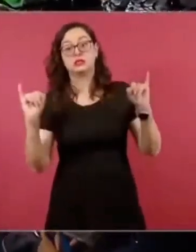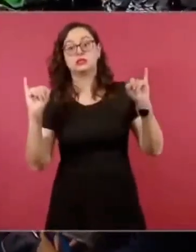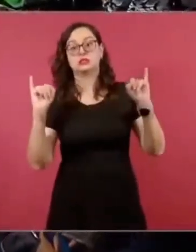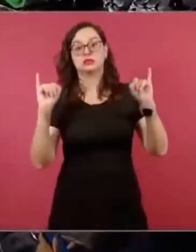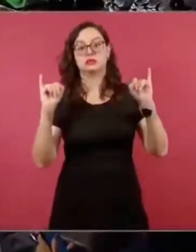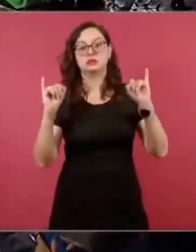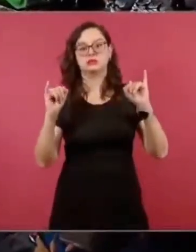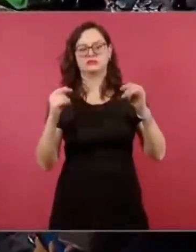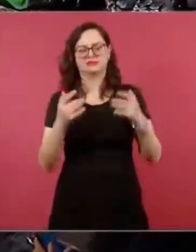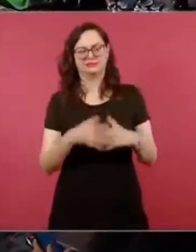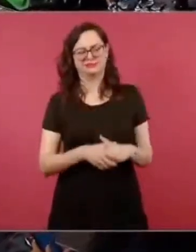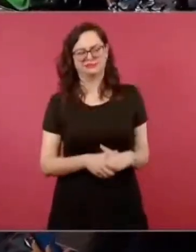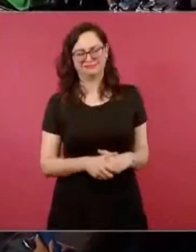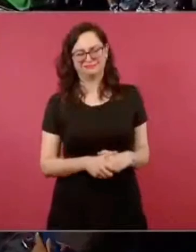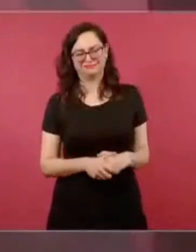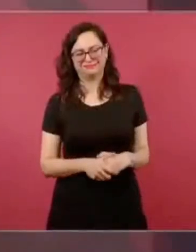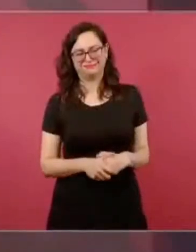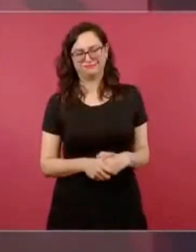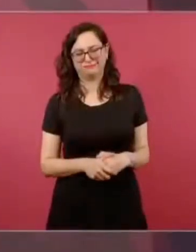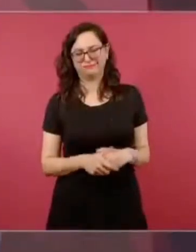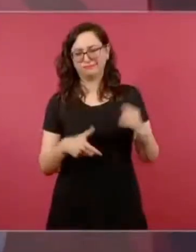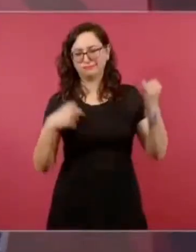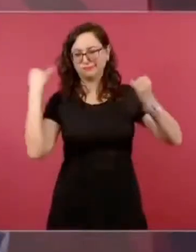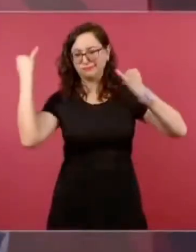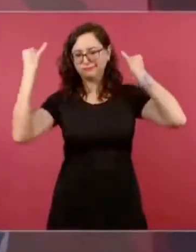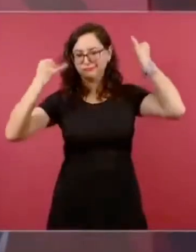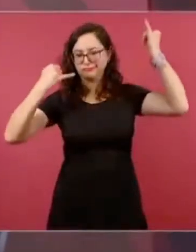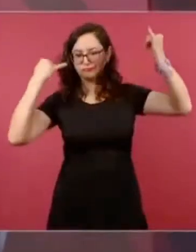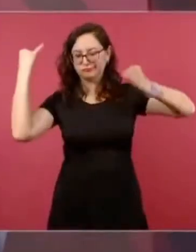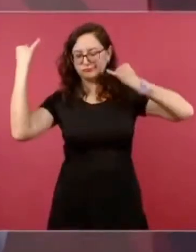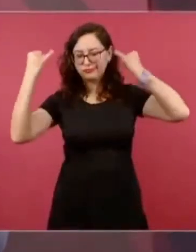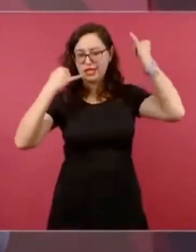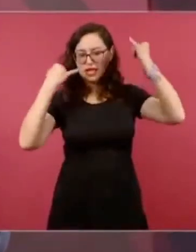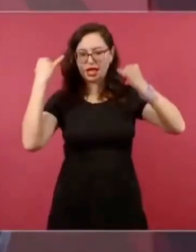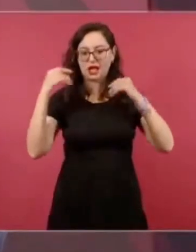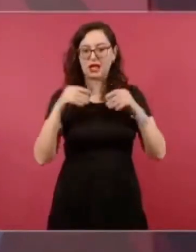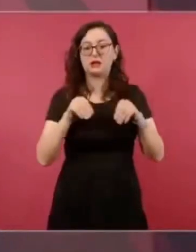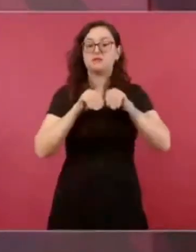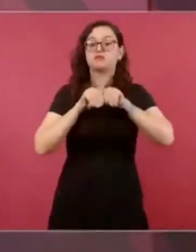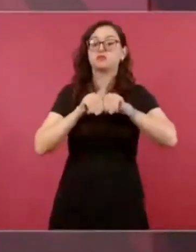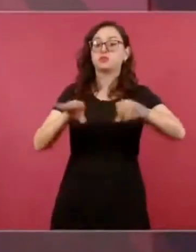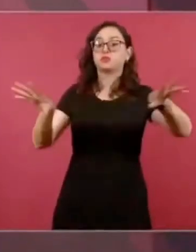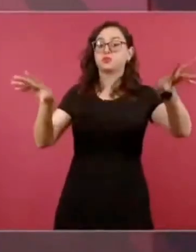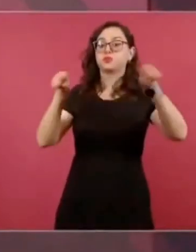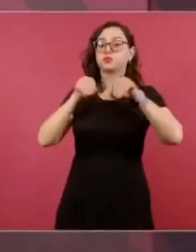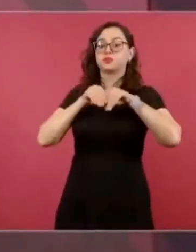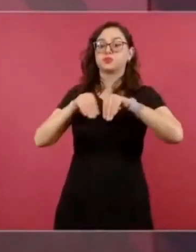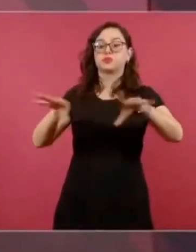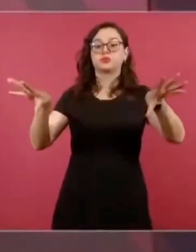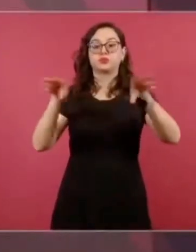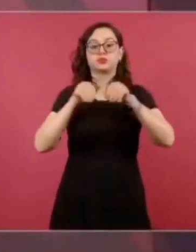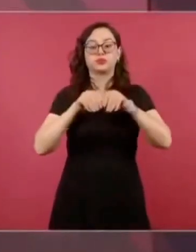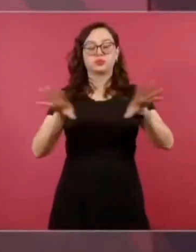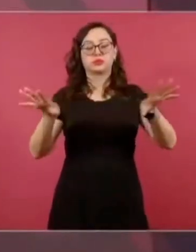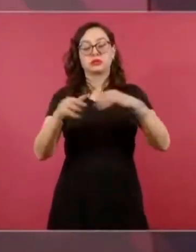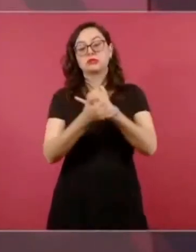Todo eso se creó, todo ese andamiaje político